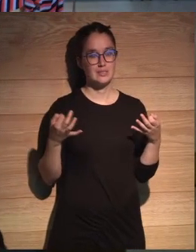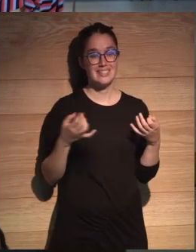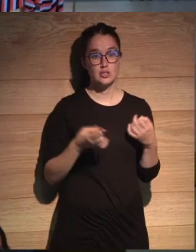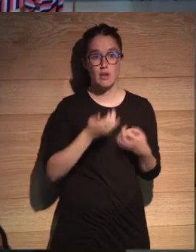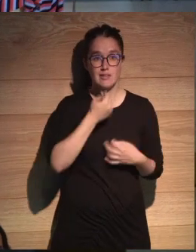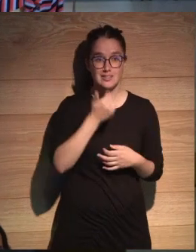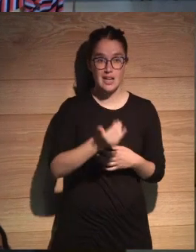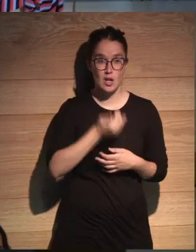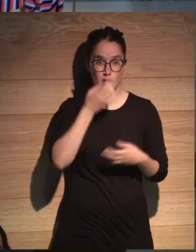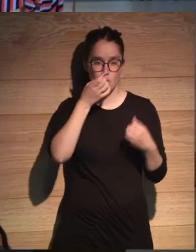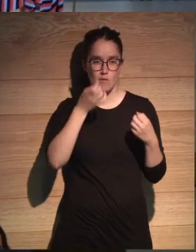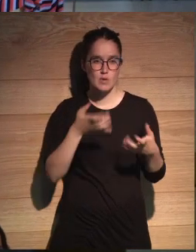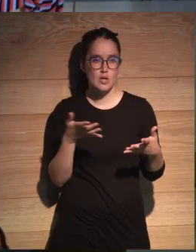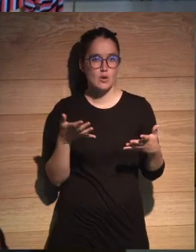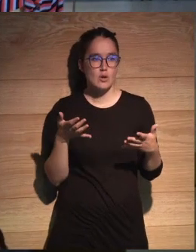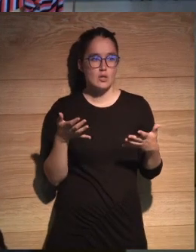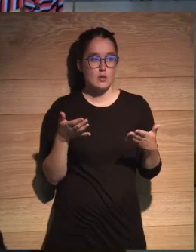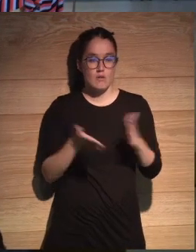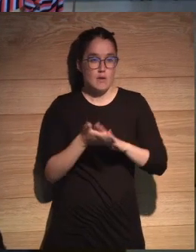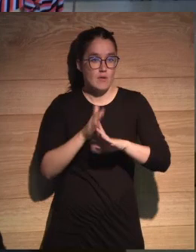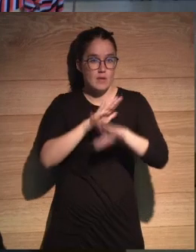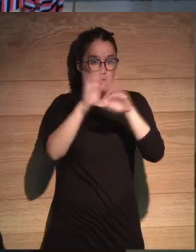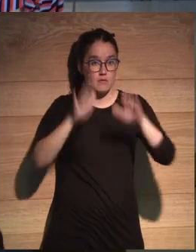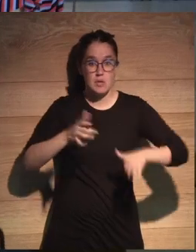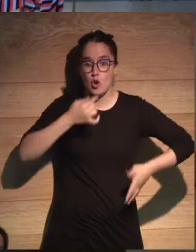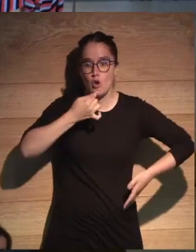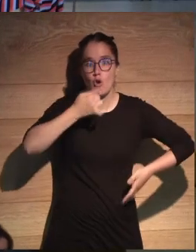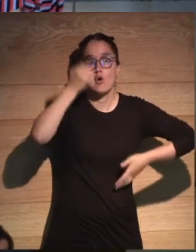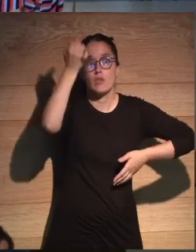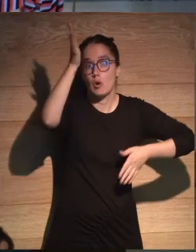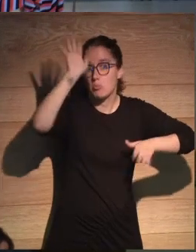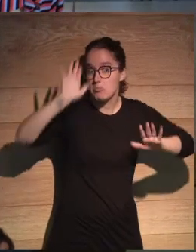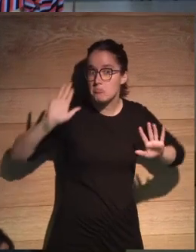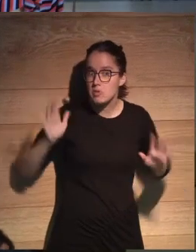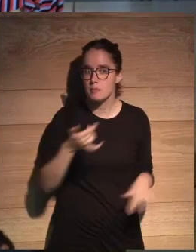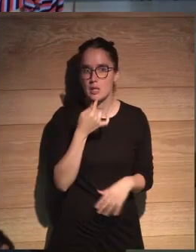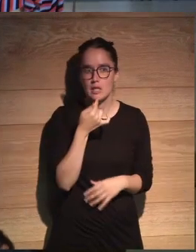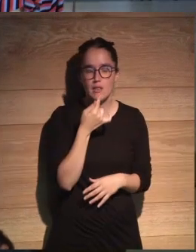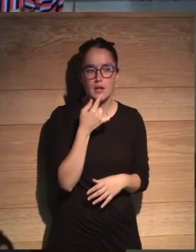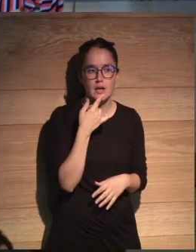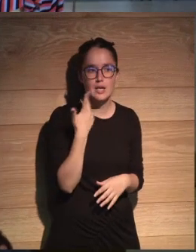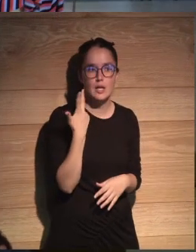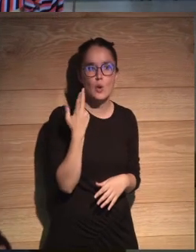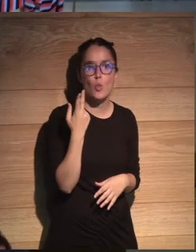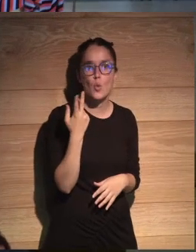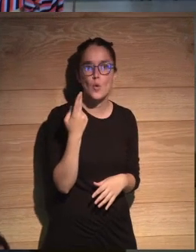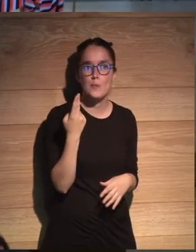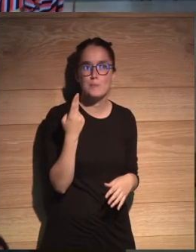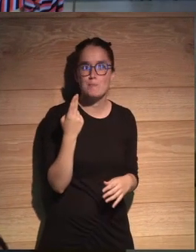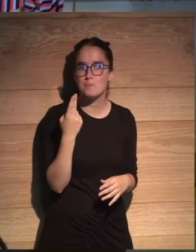esto es algo que, bueno, como estamos acabando, lo dejo para, así, lo lanzo al aire, que decían aquel dúo,